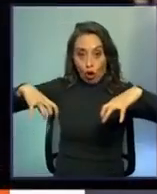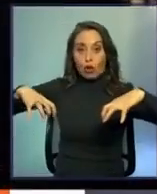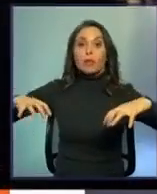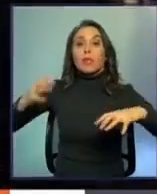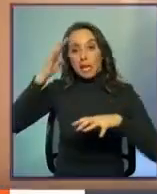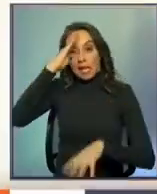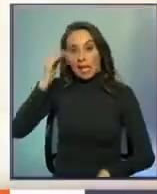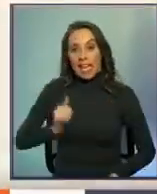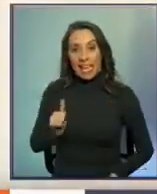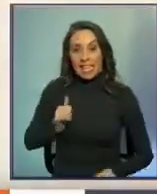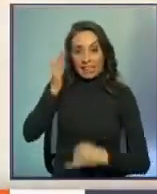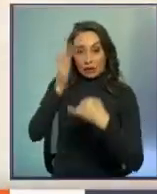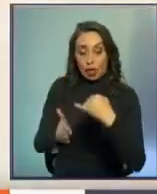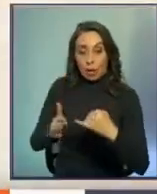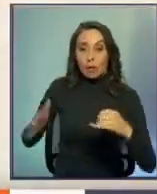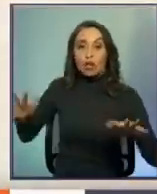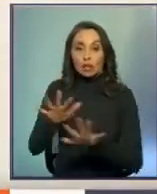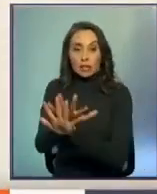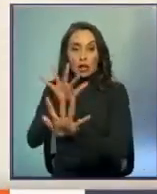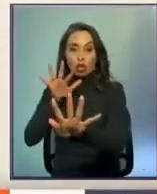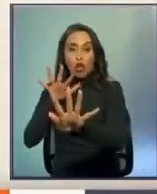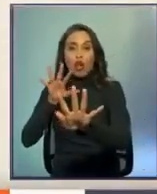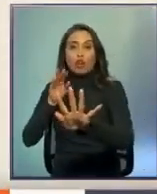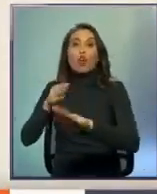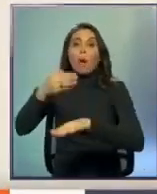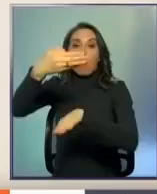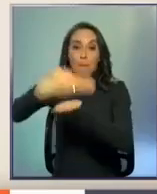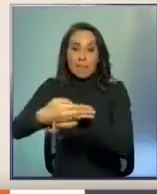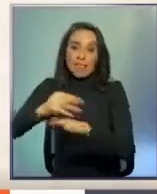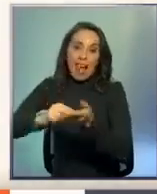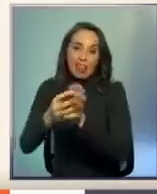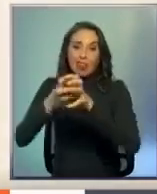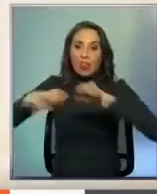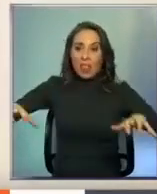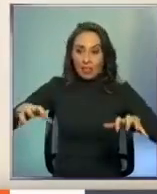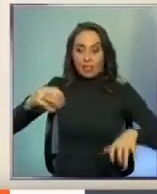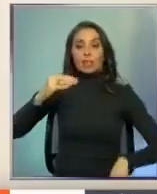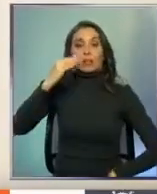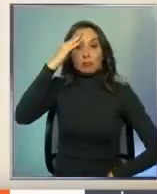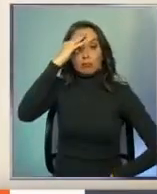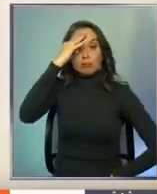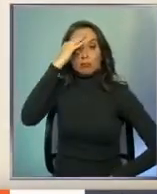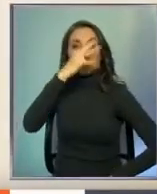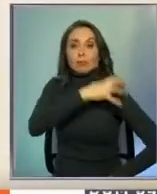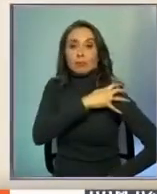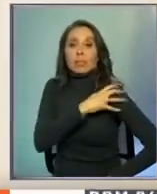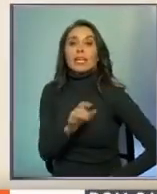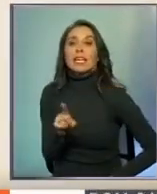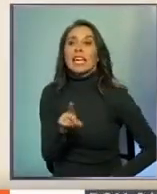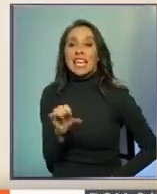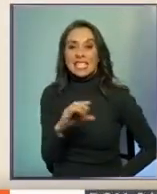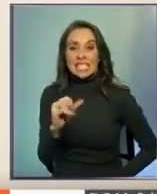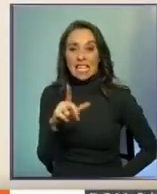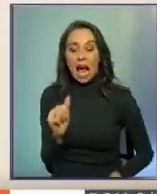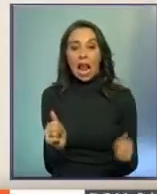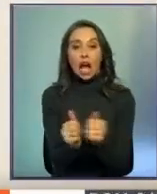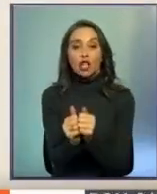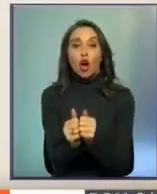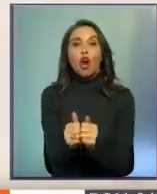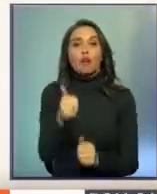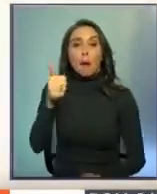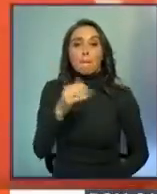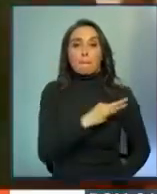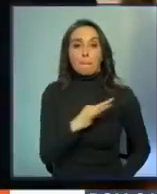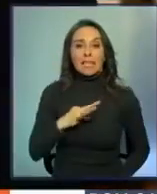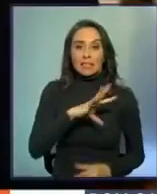ejército enemigo. Rafael Sotomayor, junto al comandante en jefe del ejército, en esos momentos Erasmo Escala, resuelven que ese